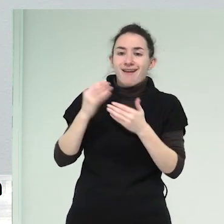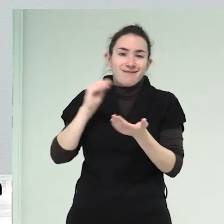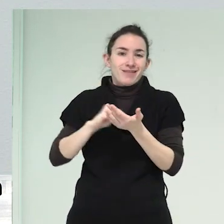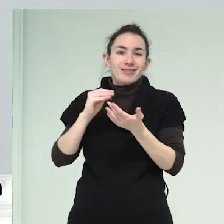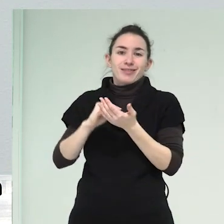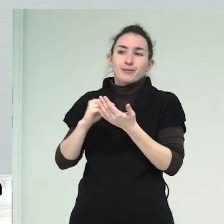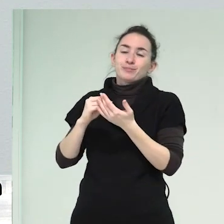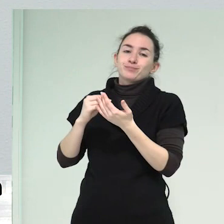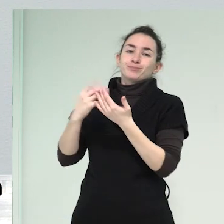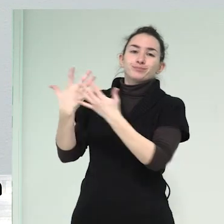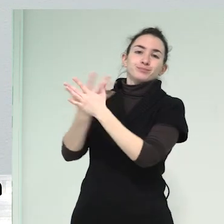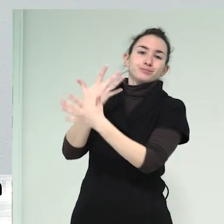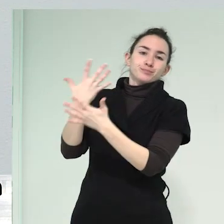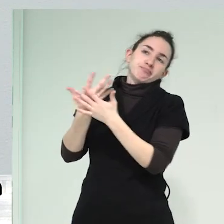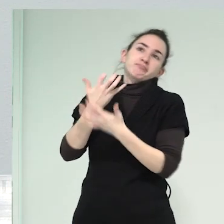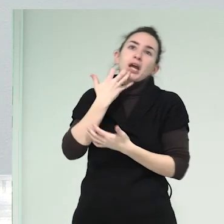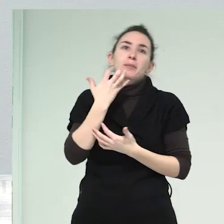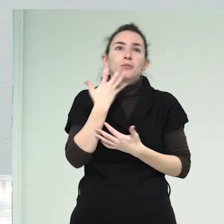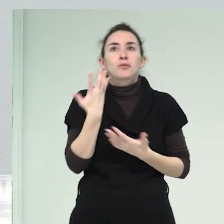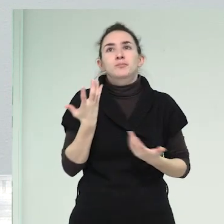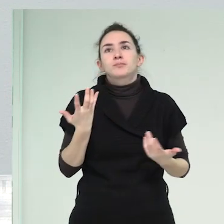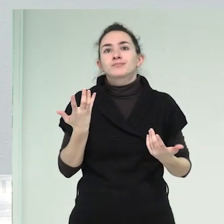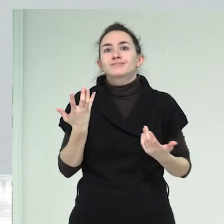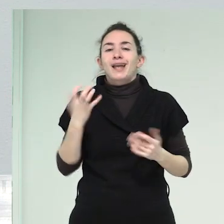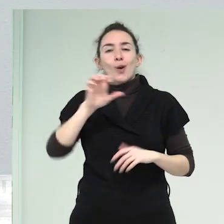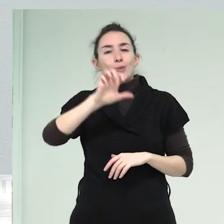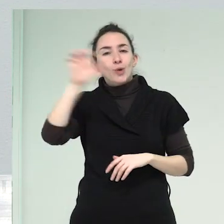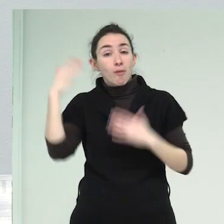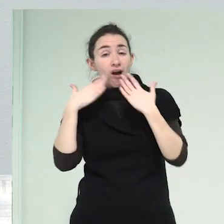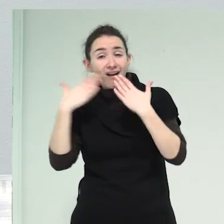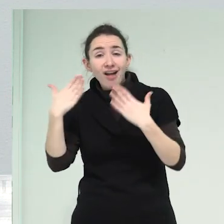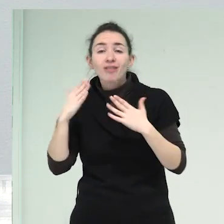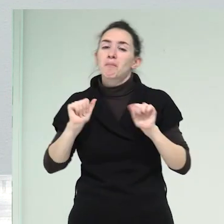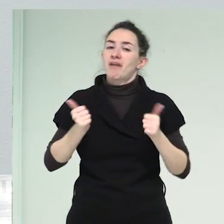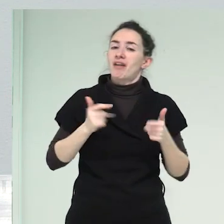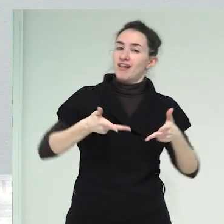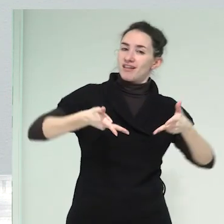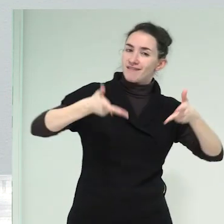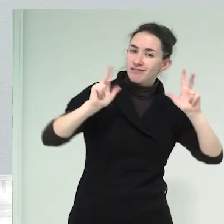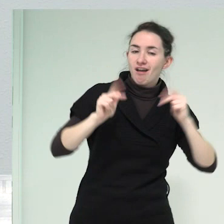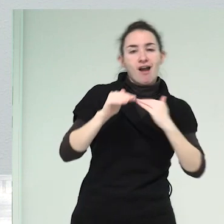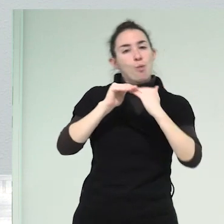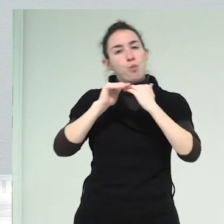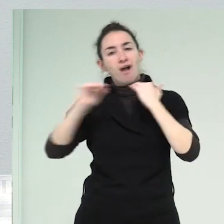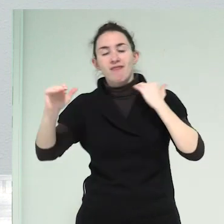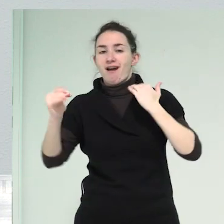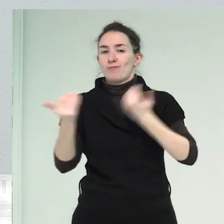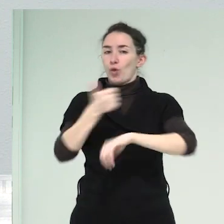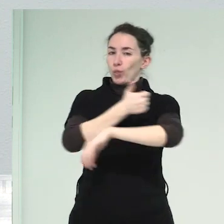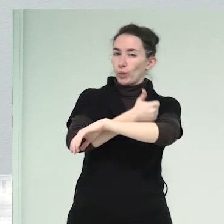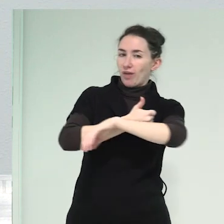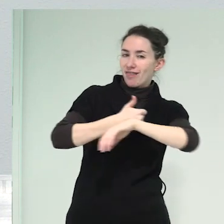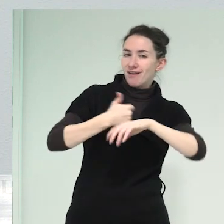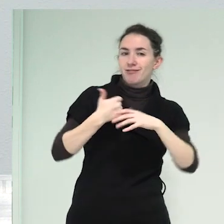que que trajo la ciudadanía, la libertad, la igualdad, la